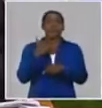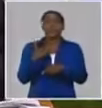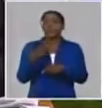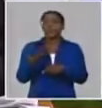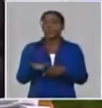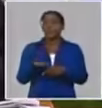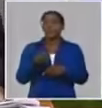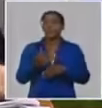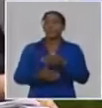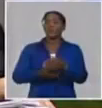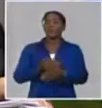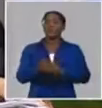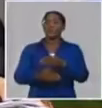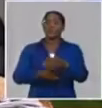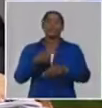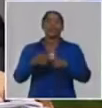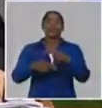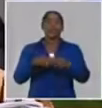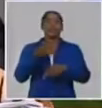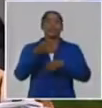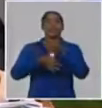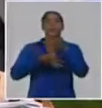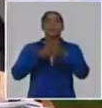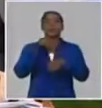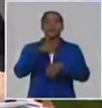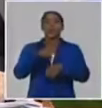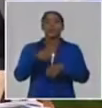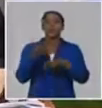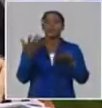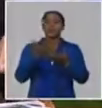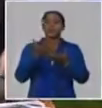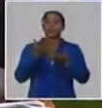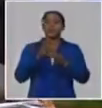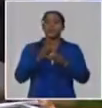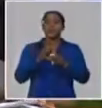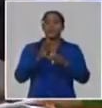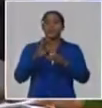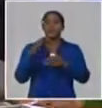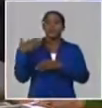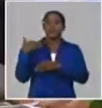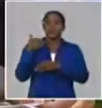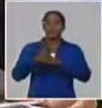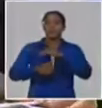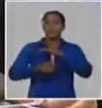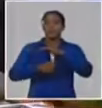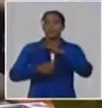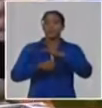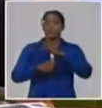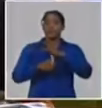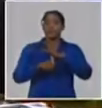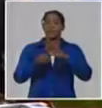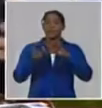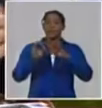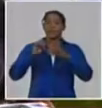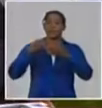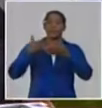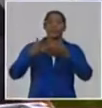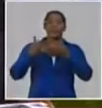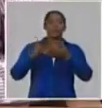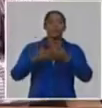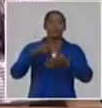este proceso? Sobre eso pues conversamos ahora con el presidente de la corporación Cimex, una de las